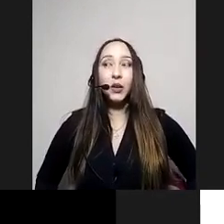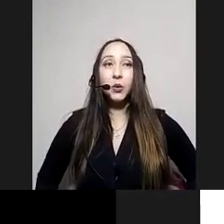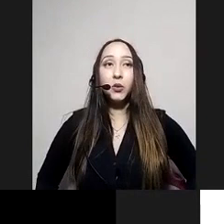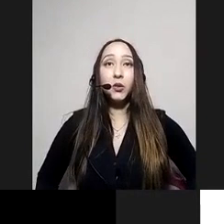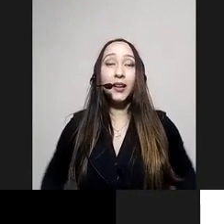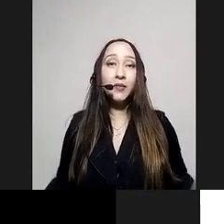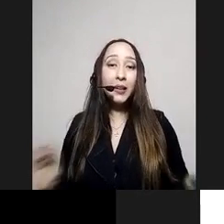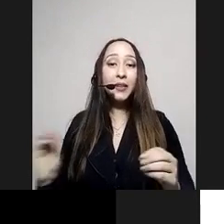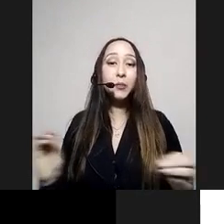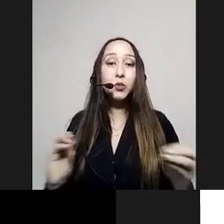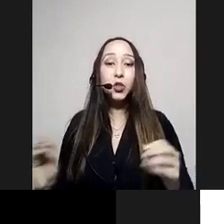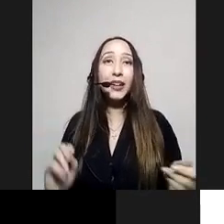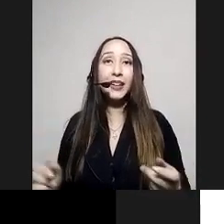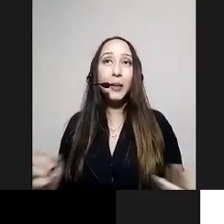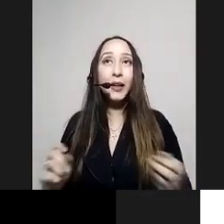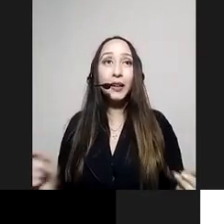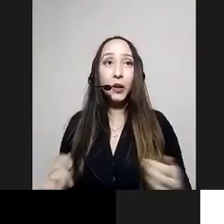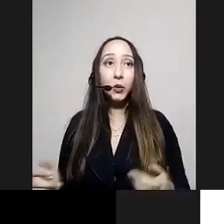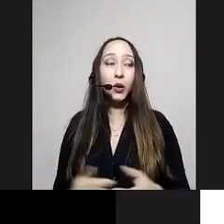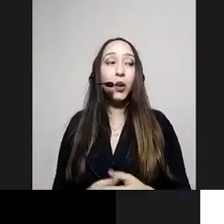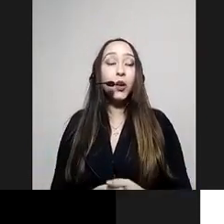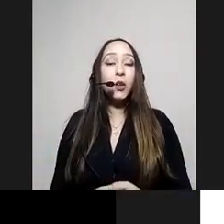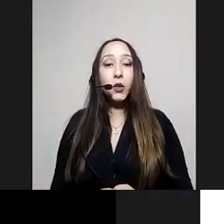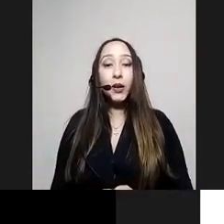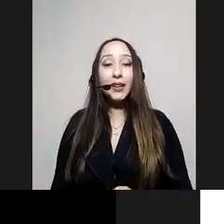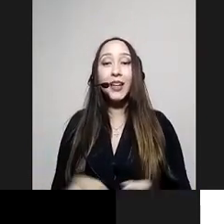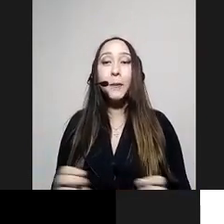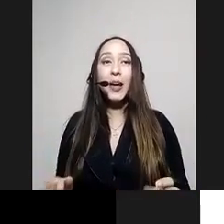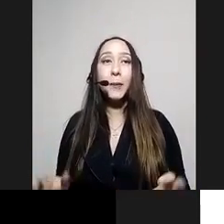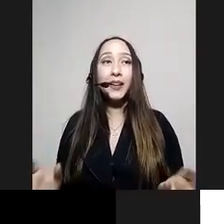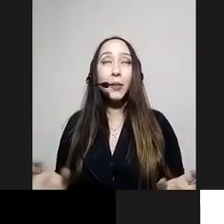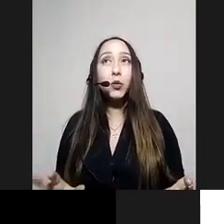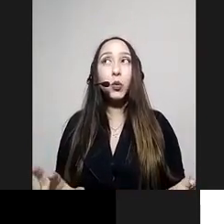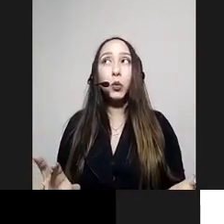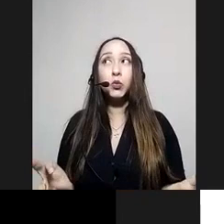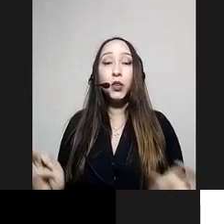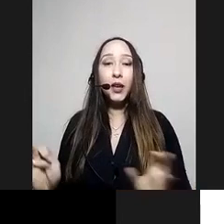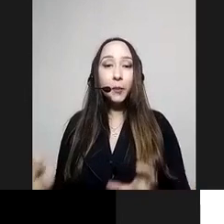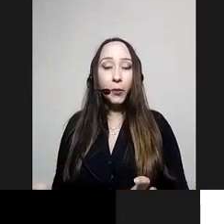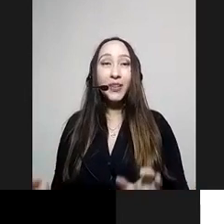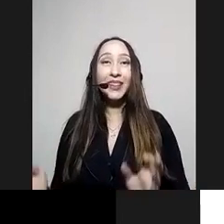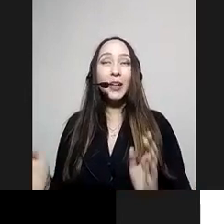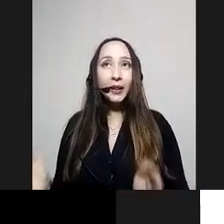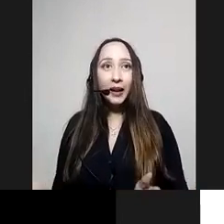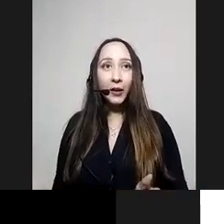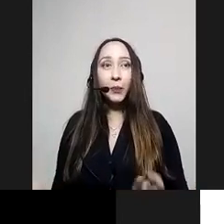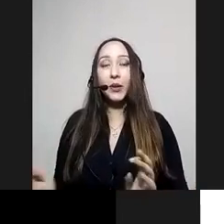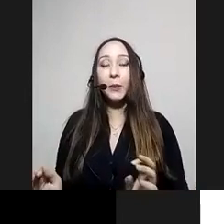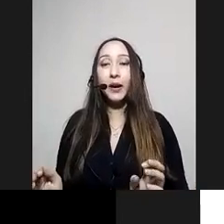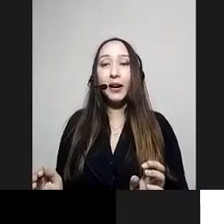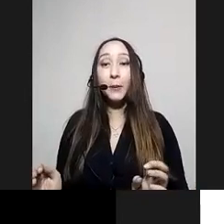un negocio, o sea, va a depender mucho de la dinámica del negocio. Yo creo que siempre que apartemos un tiempo